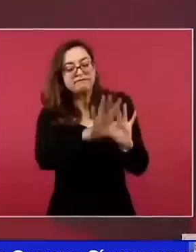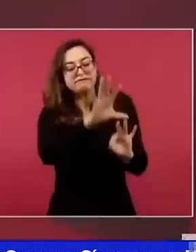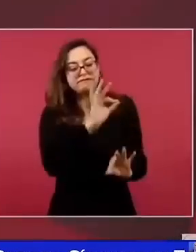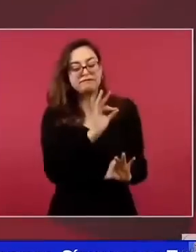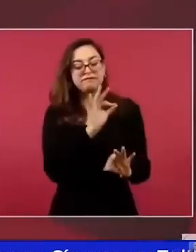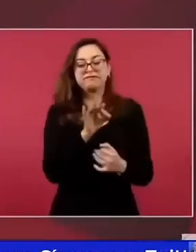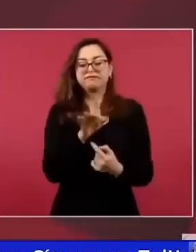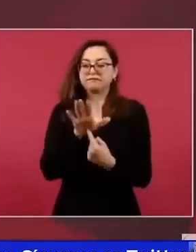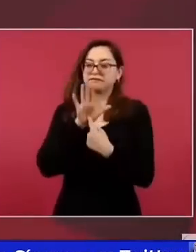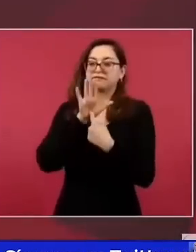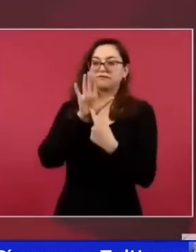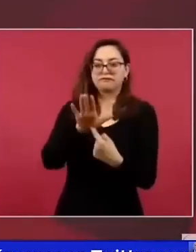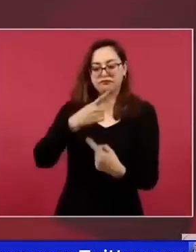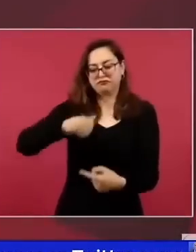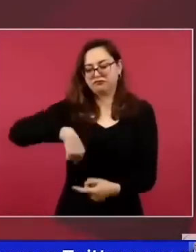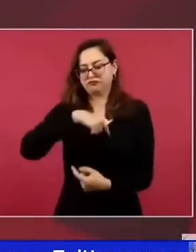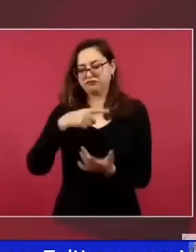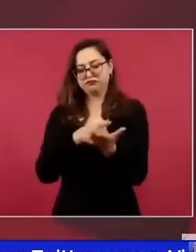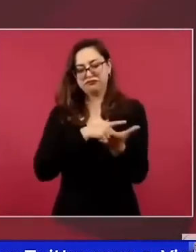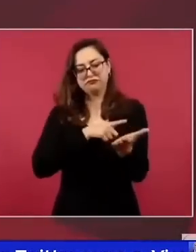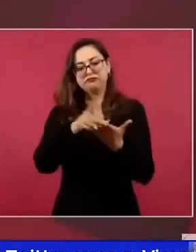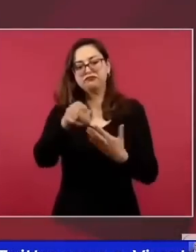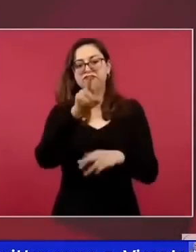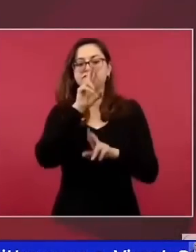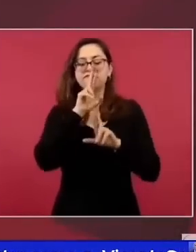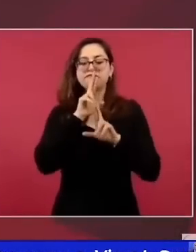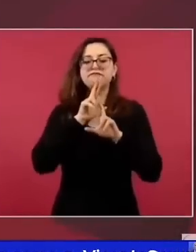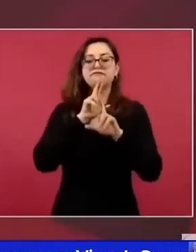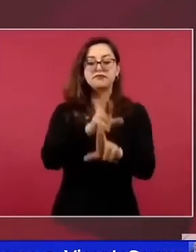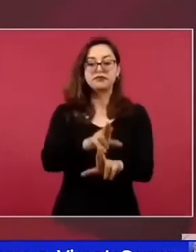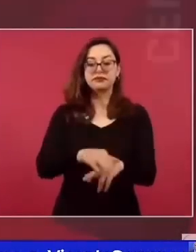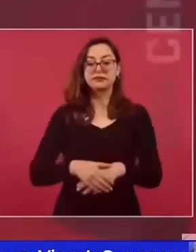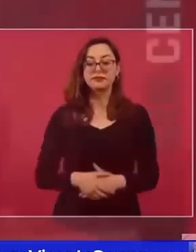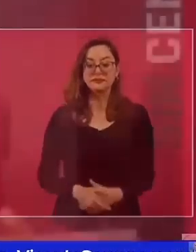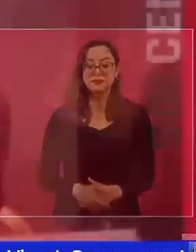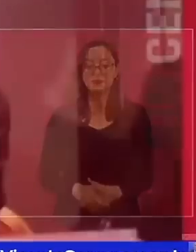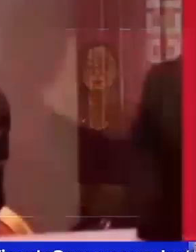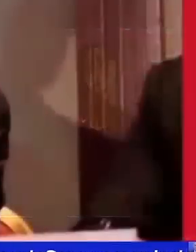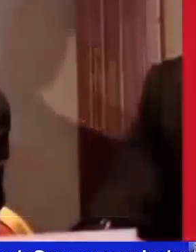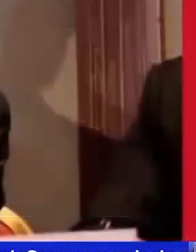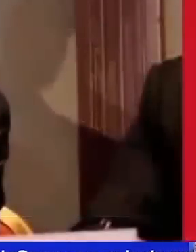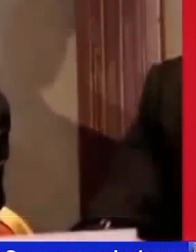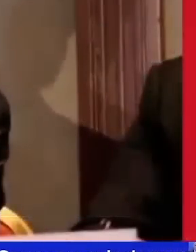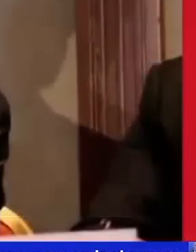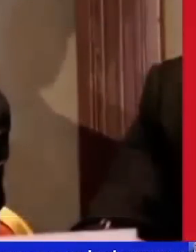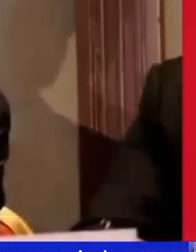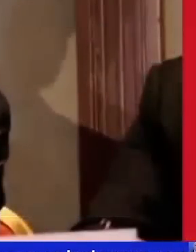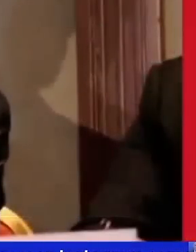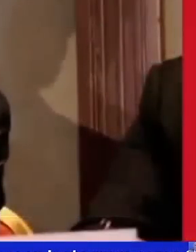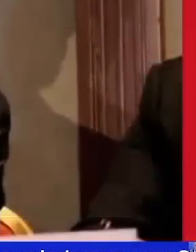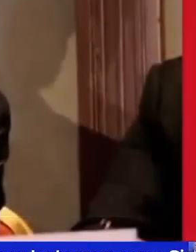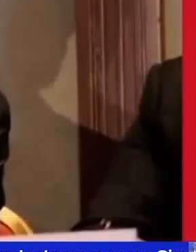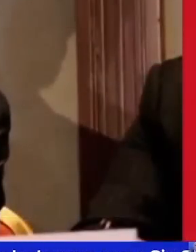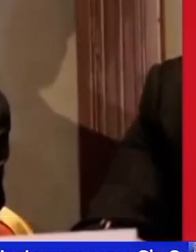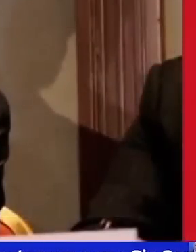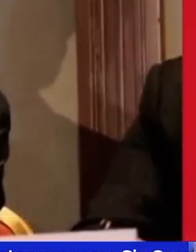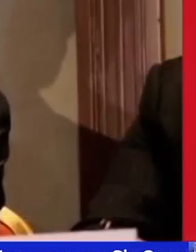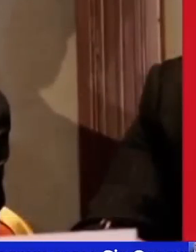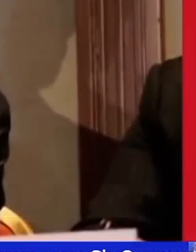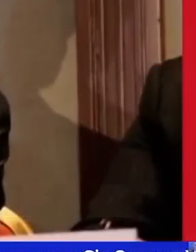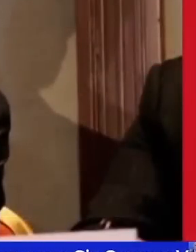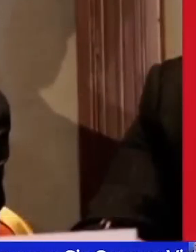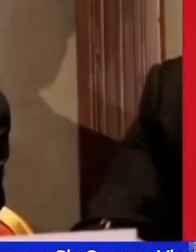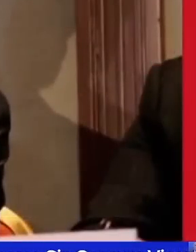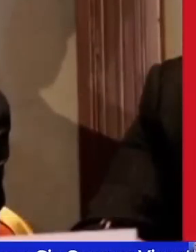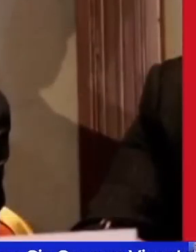de agronitrogenados, fue una compra que se hizo y se pagó más de lo que valía la planta, dijo el presidente, y cito, se hizo una auditoría